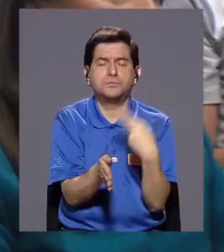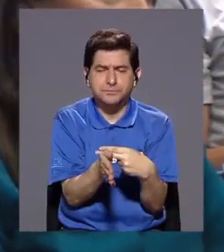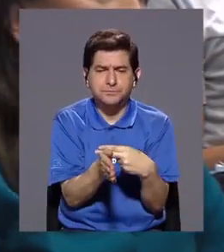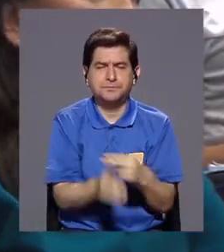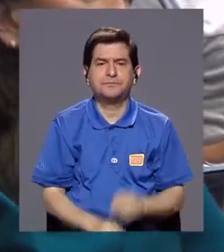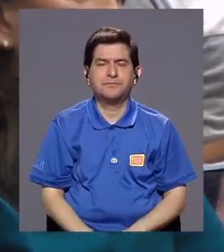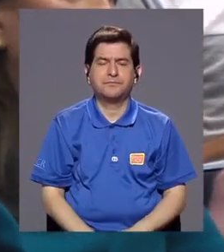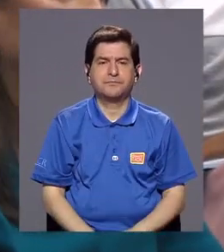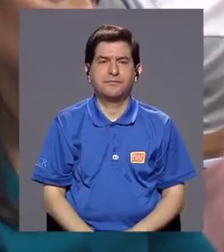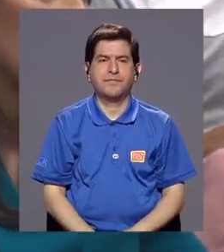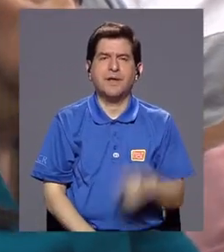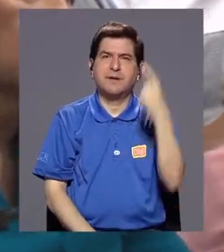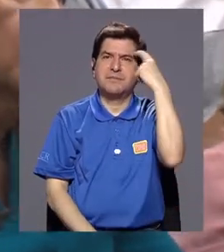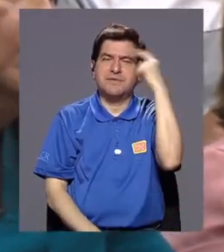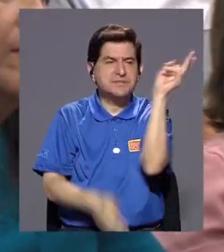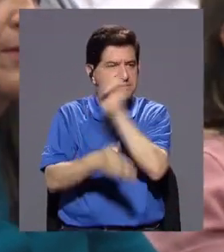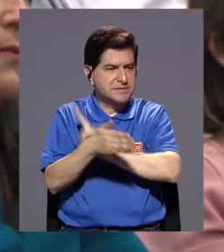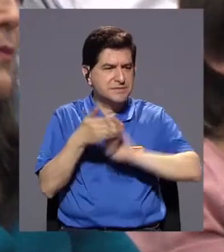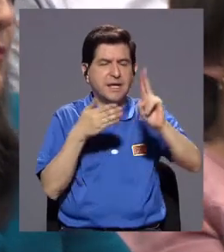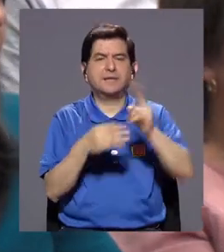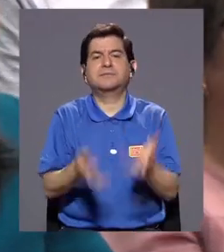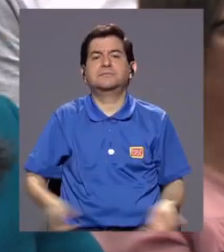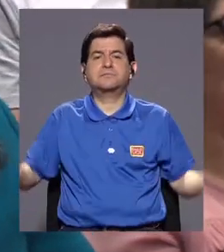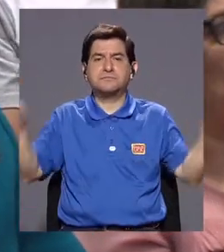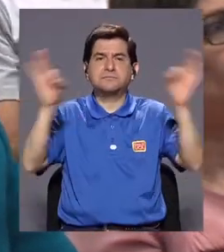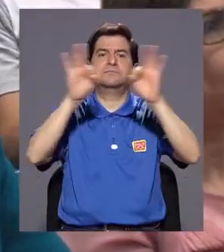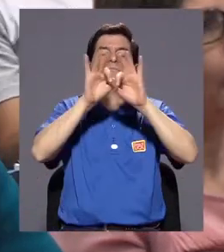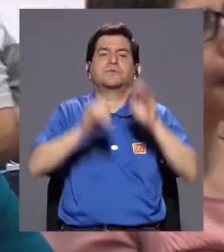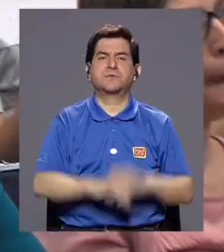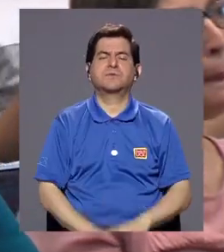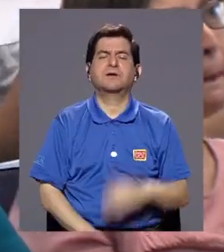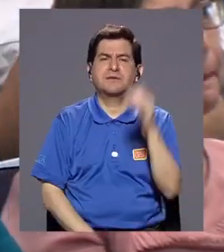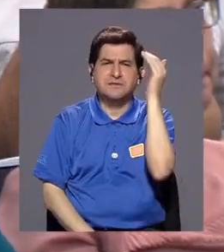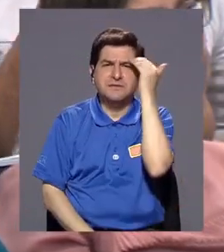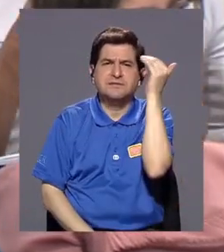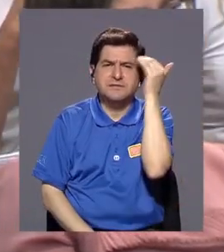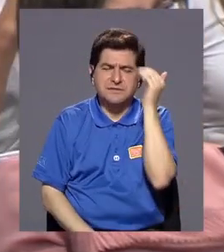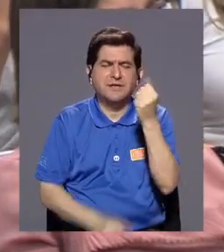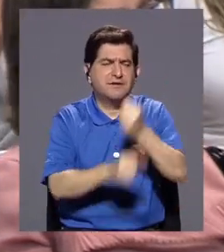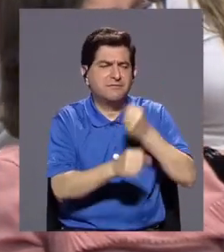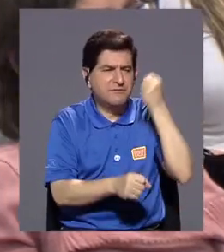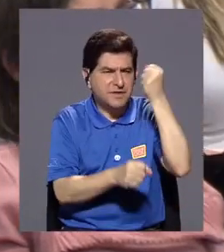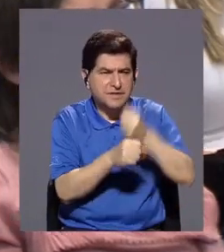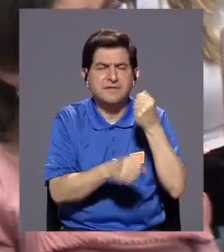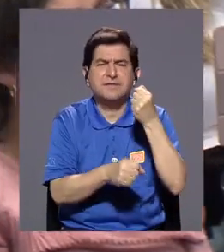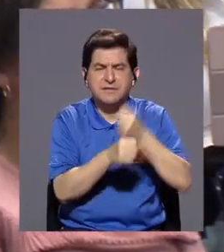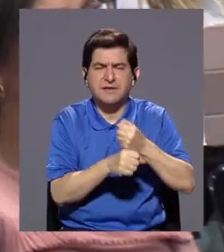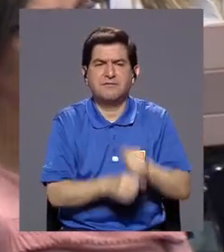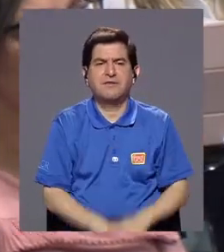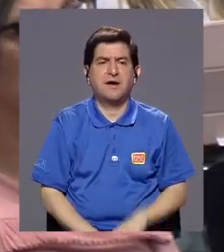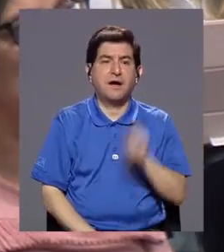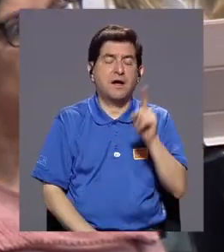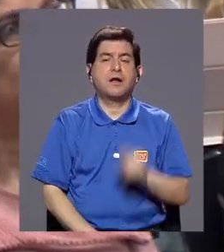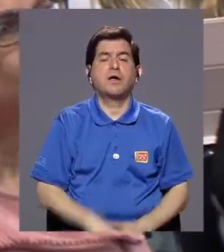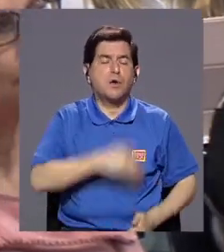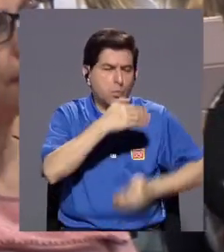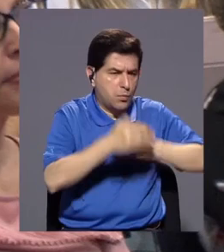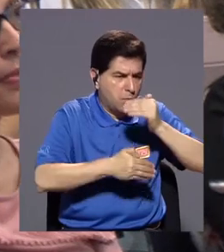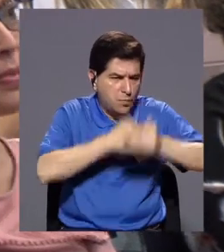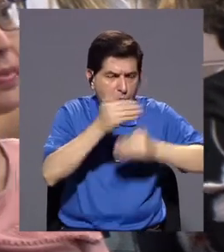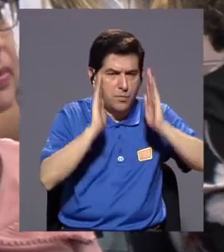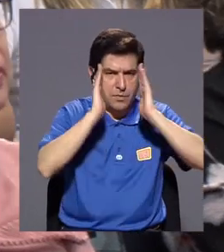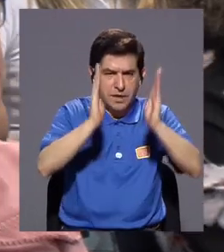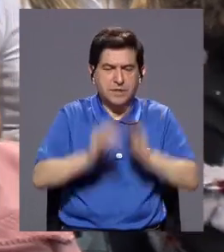nivel de la universidad, pues es importante saber que se trabaja y se está trabajando en un protocolo para la